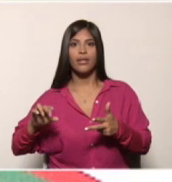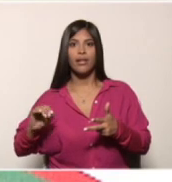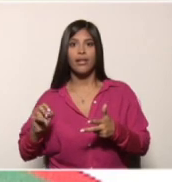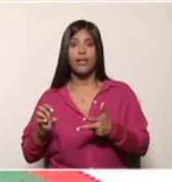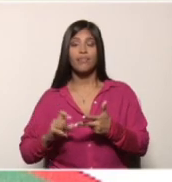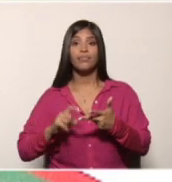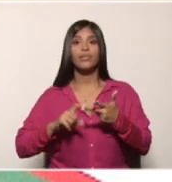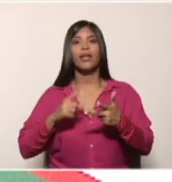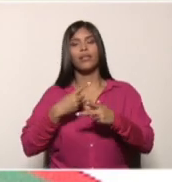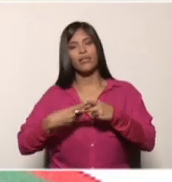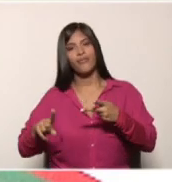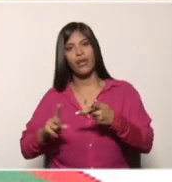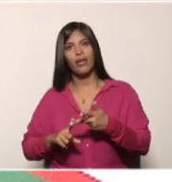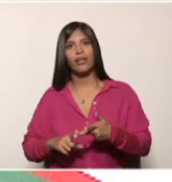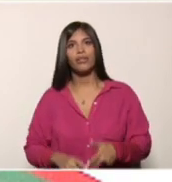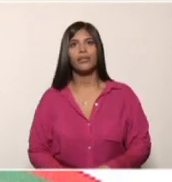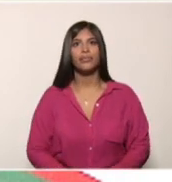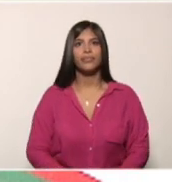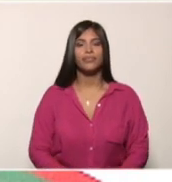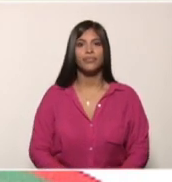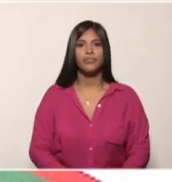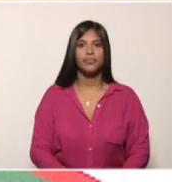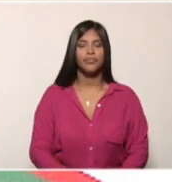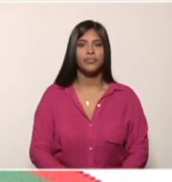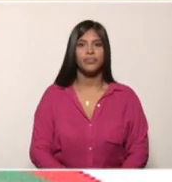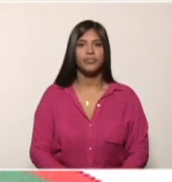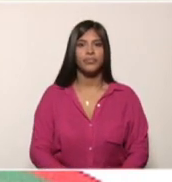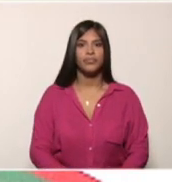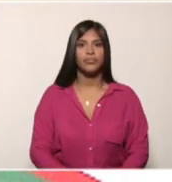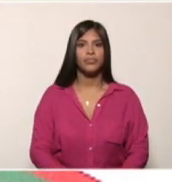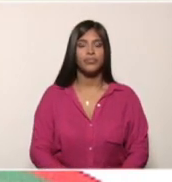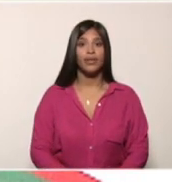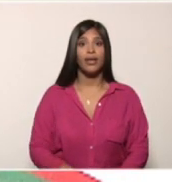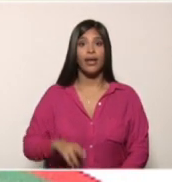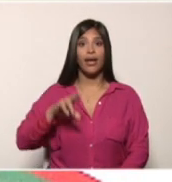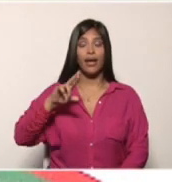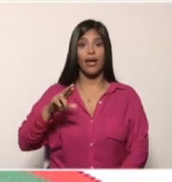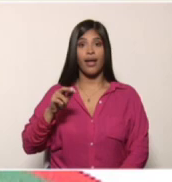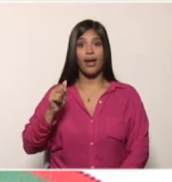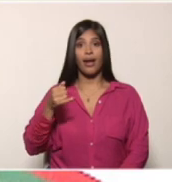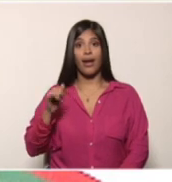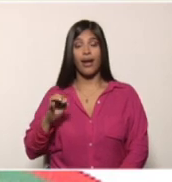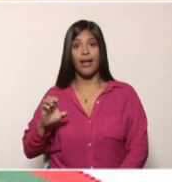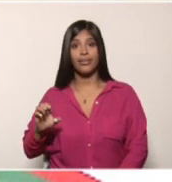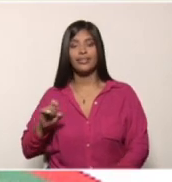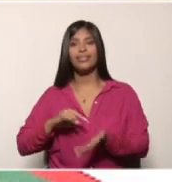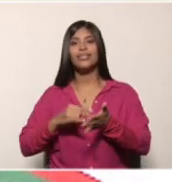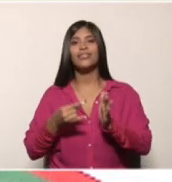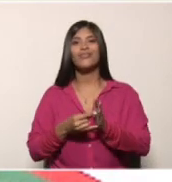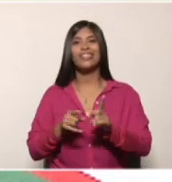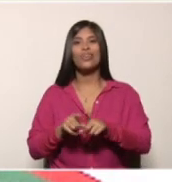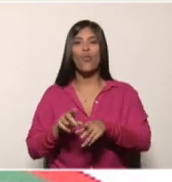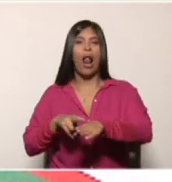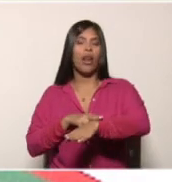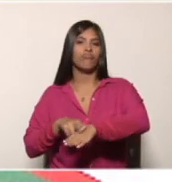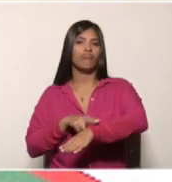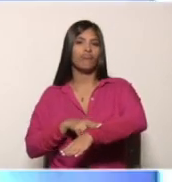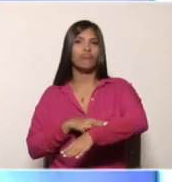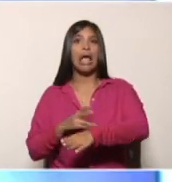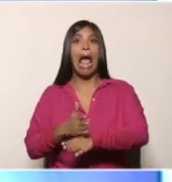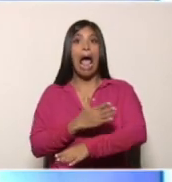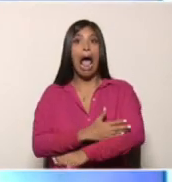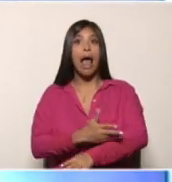Vamos a ver qué son. Race quiere decir raza. Aquí entra muy importante, recuerden lo que le he dicho,